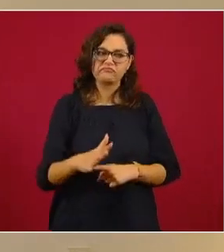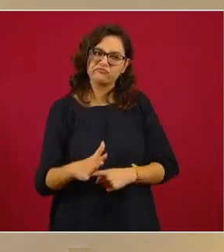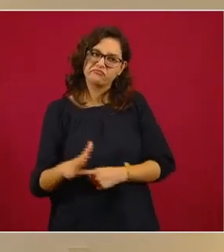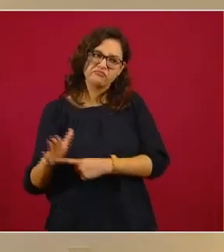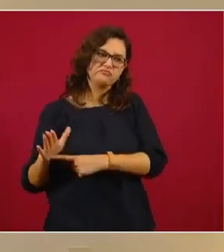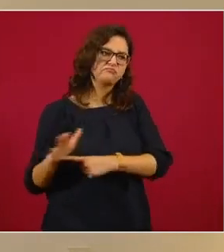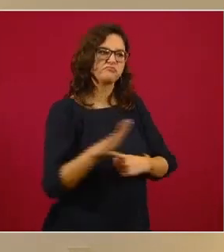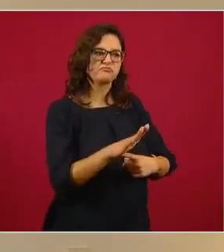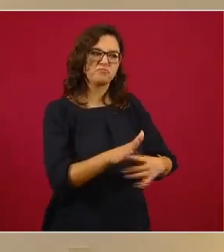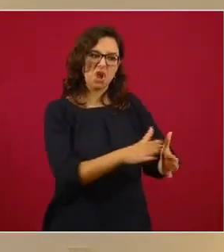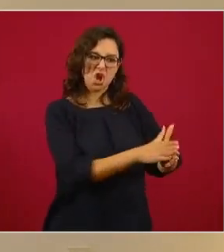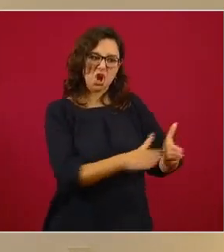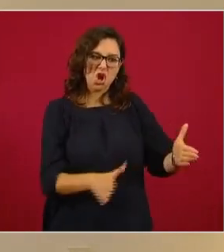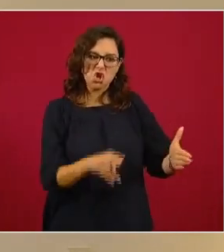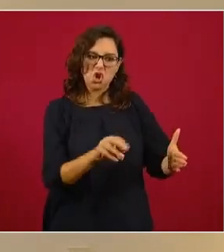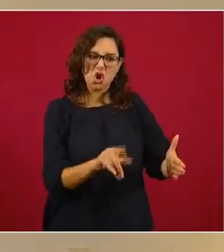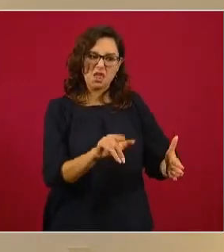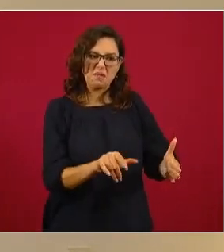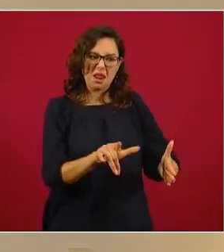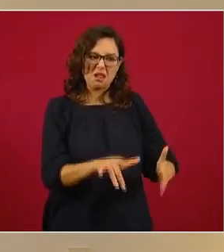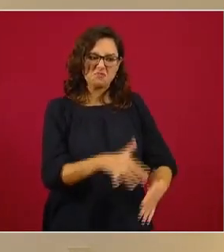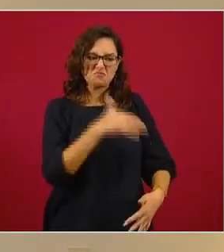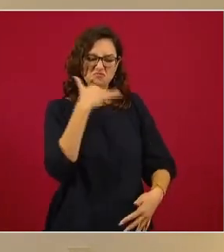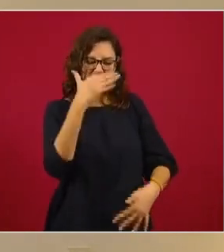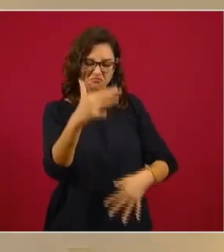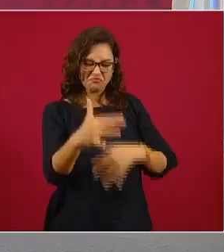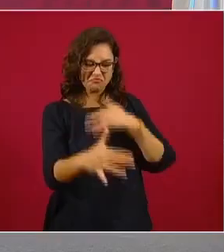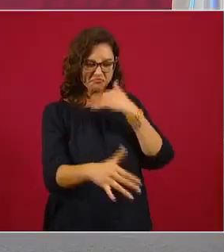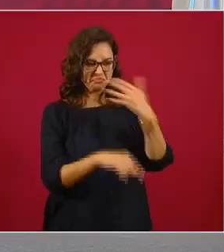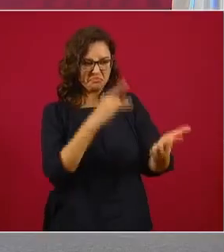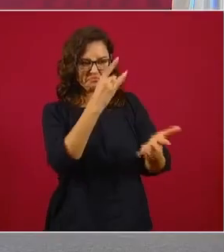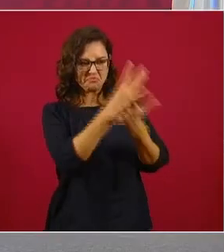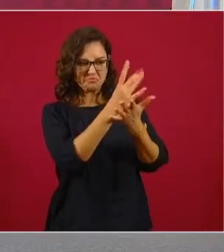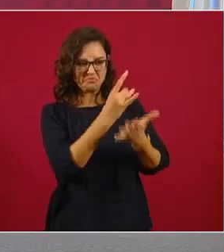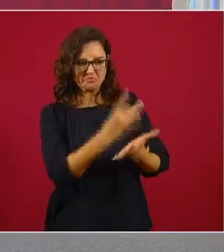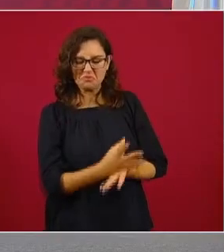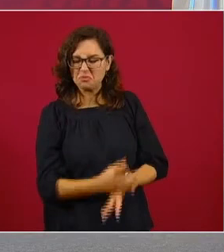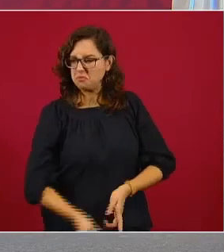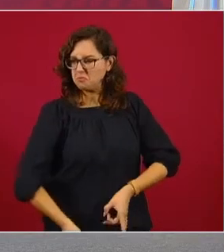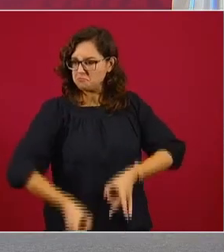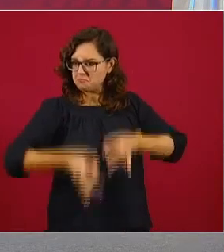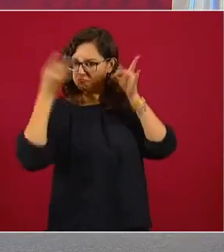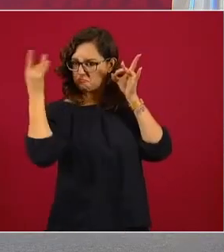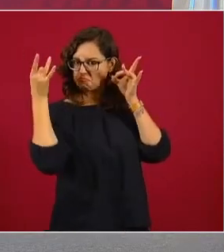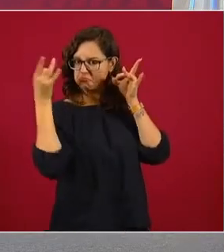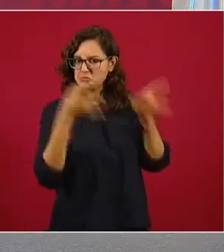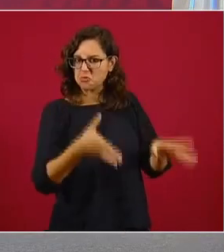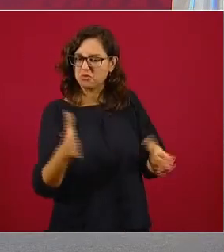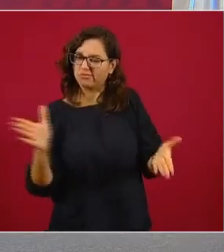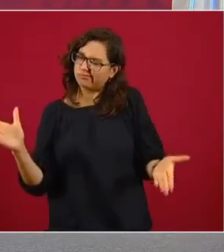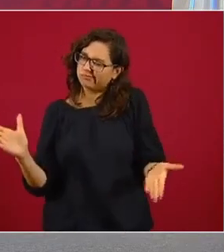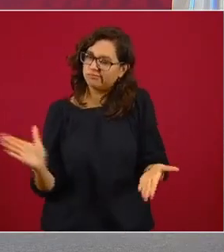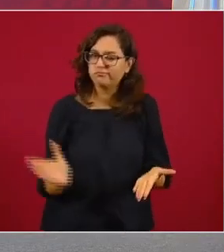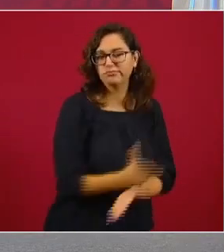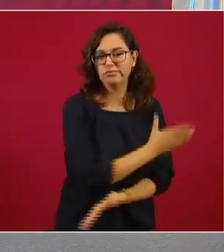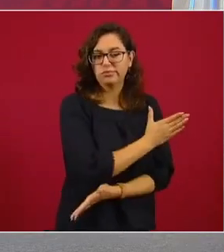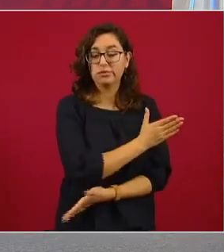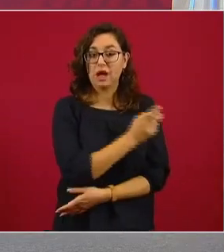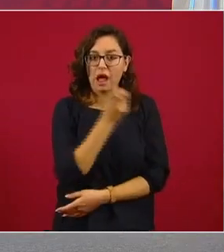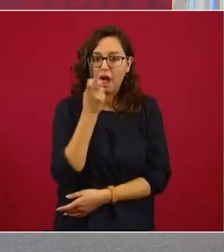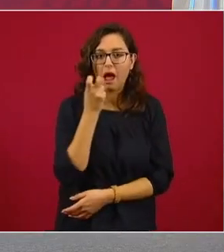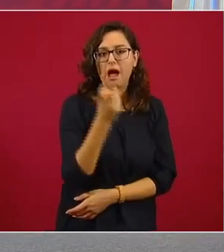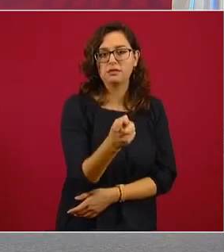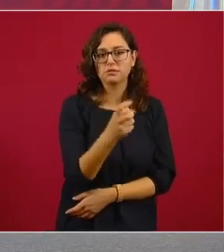su evidente corrupción, y hacer todo lo que podamos para abolir el régimen neoliberal y